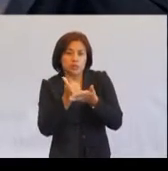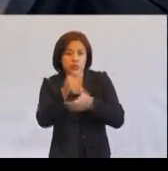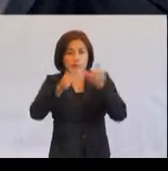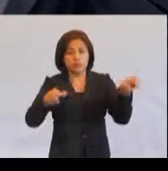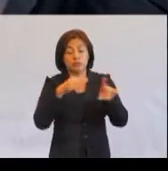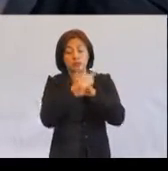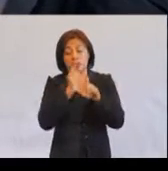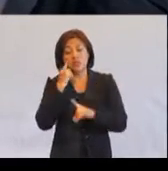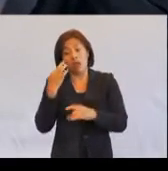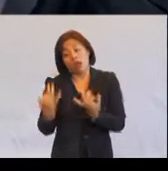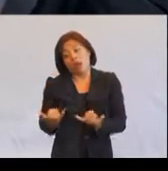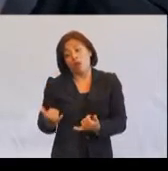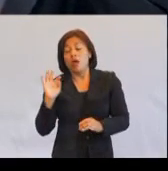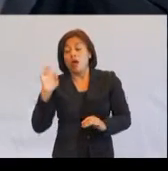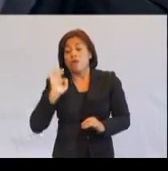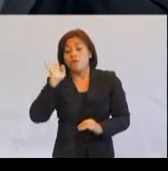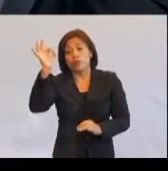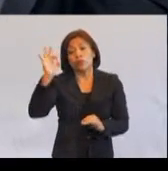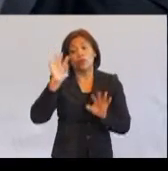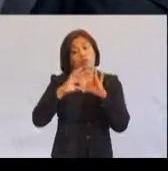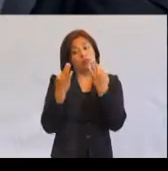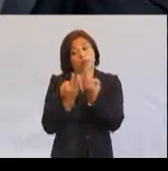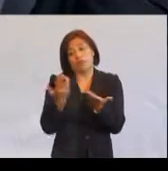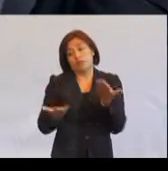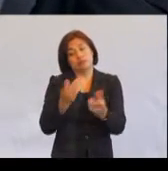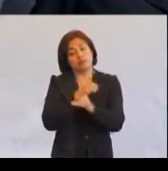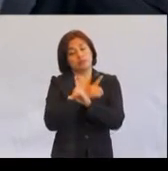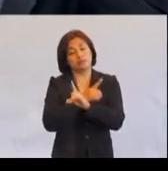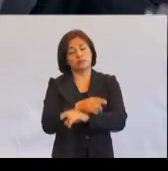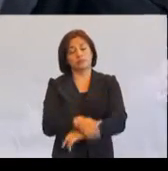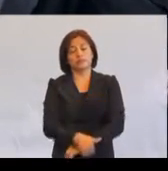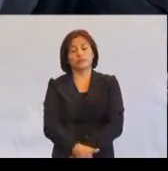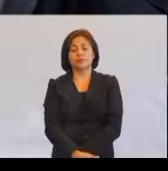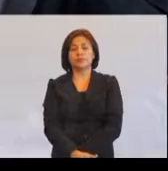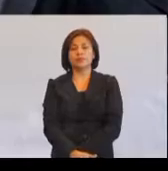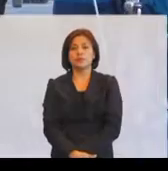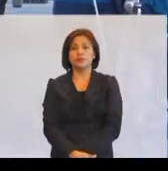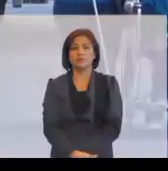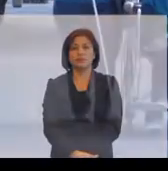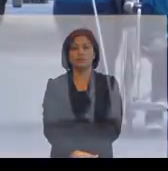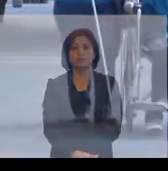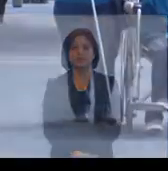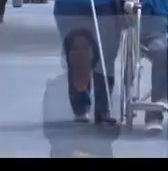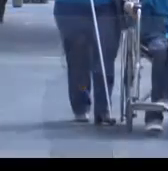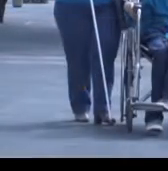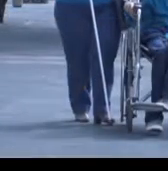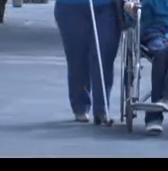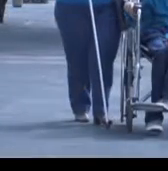actuar cuando o ellos lleguen a tener una discapacidad o alguien de sus seres queridos, ¿no?